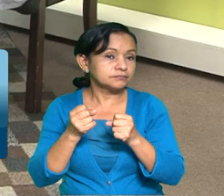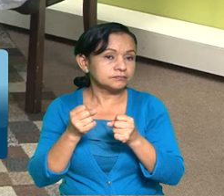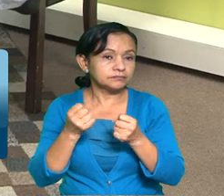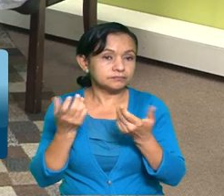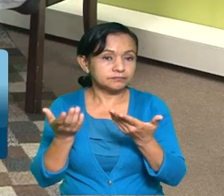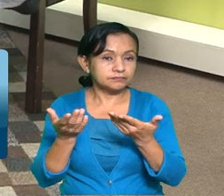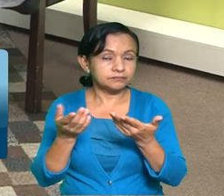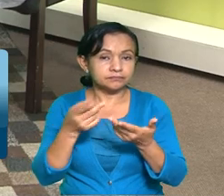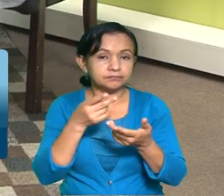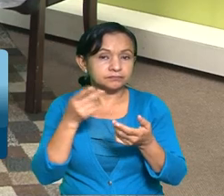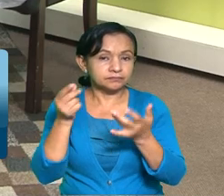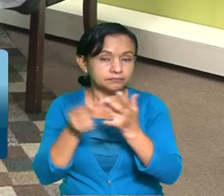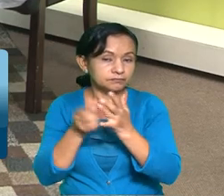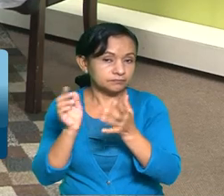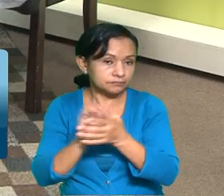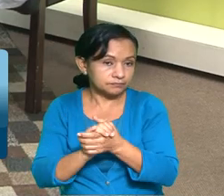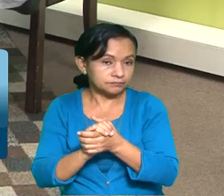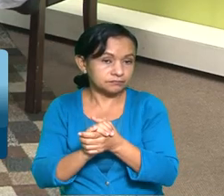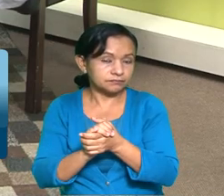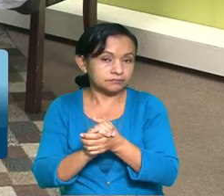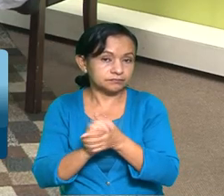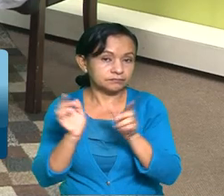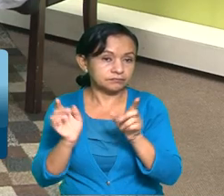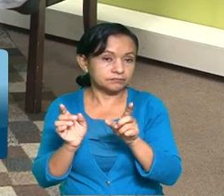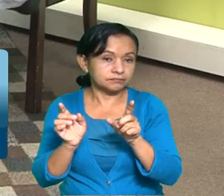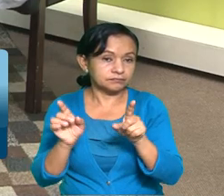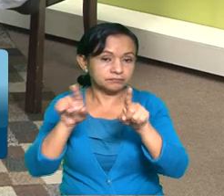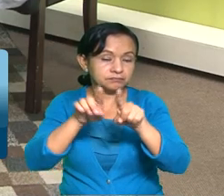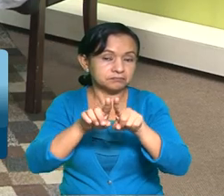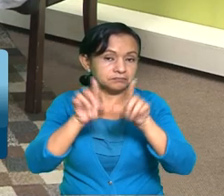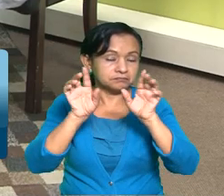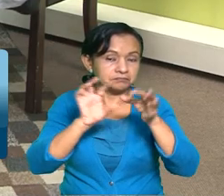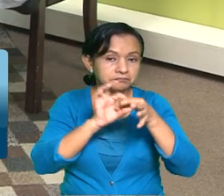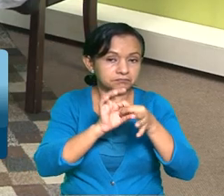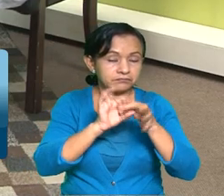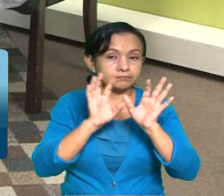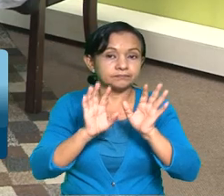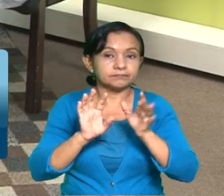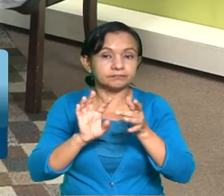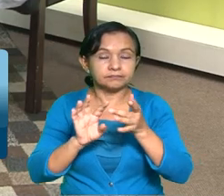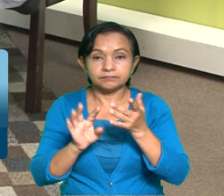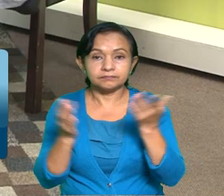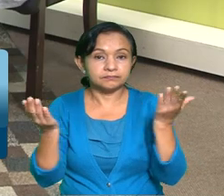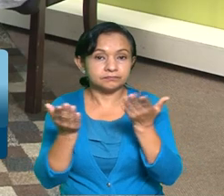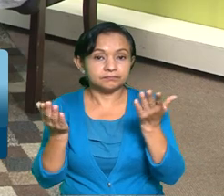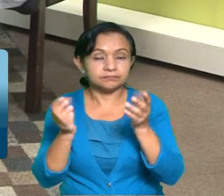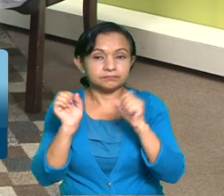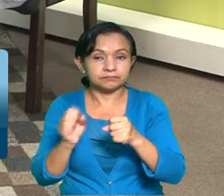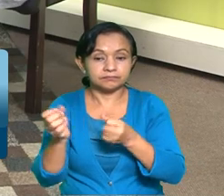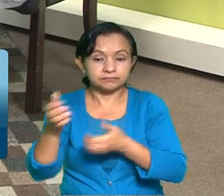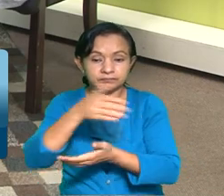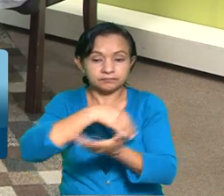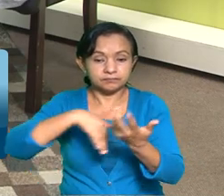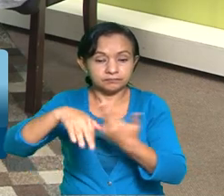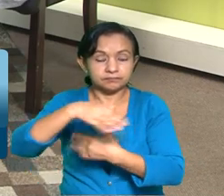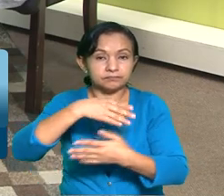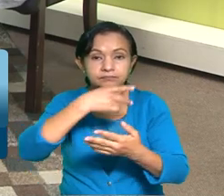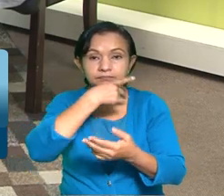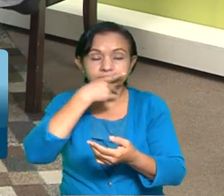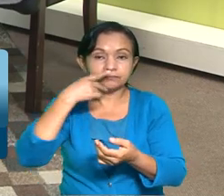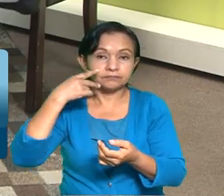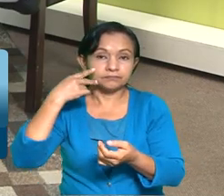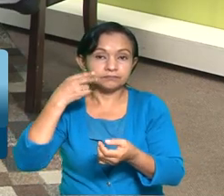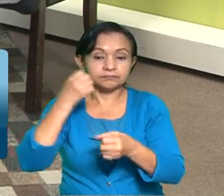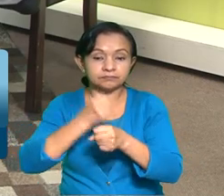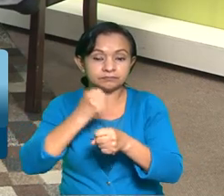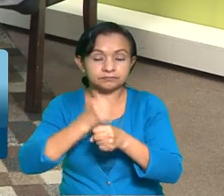si es el esposo, la pareja de unión de hecho, es decir, cómo se puede involucrar el papá, el rol que tiene, que